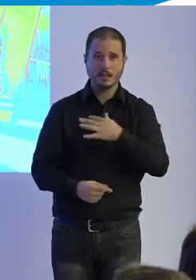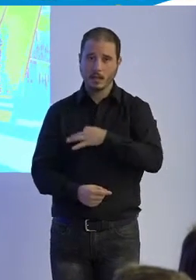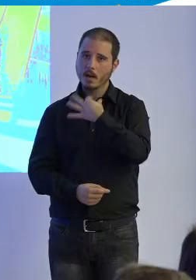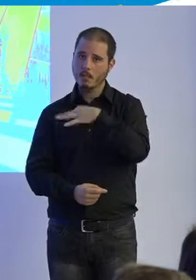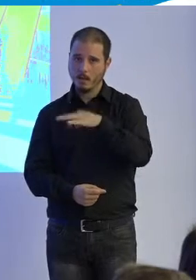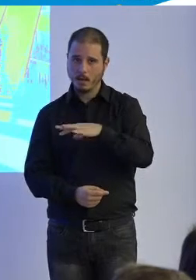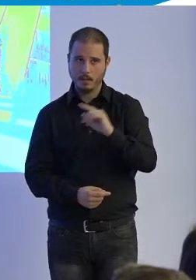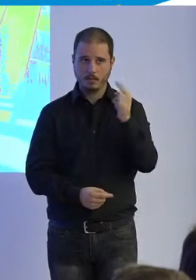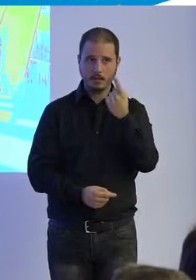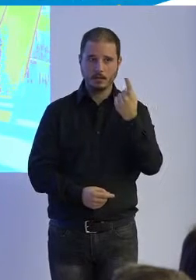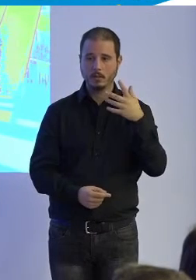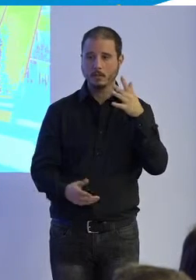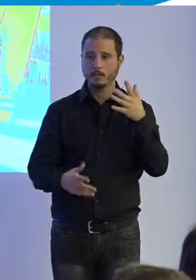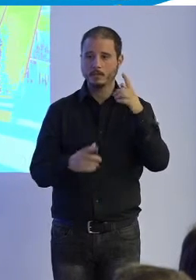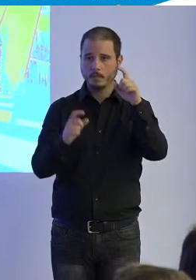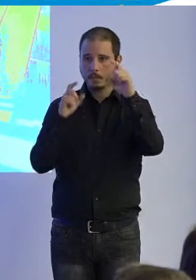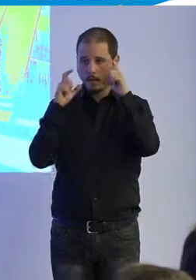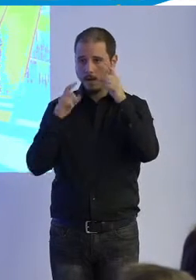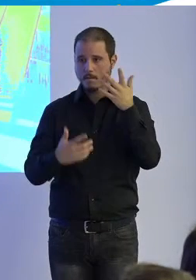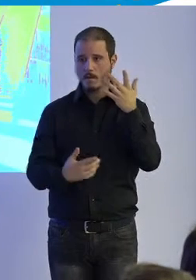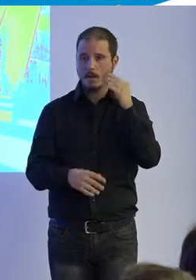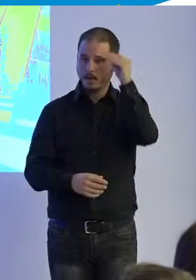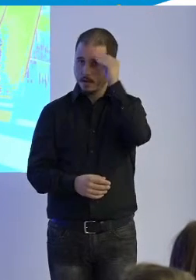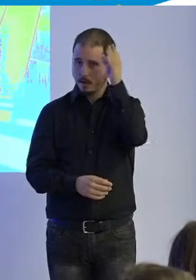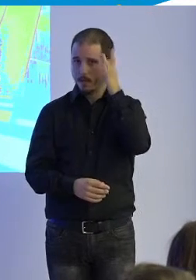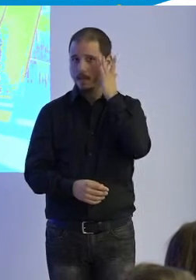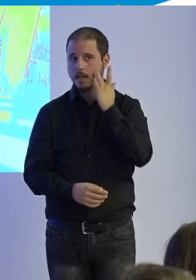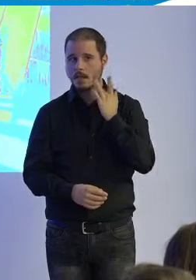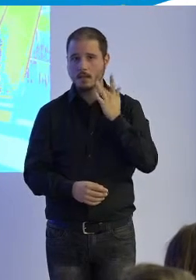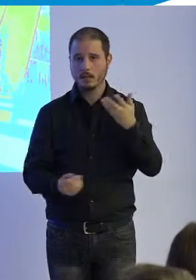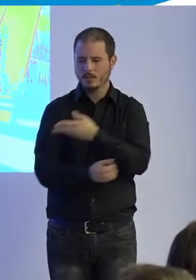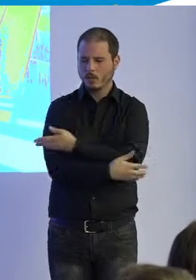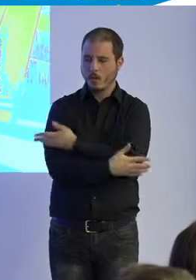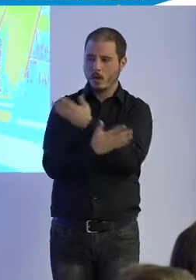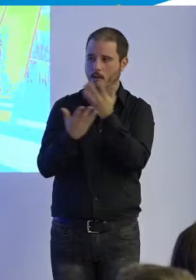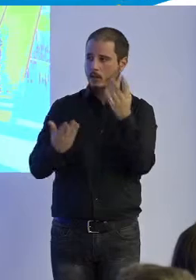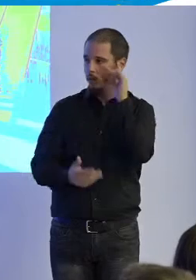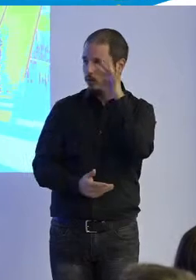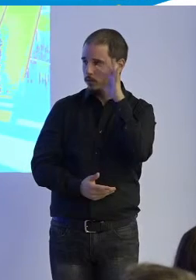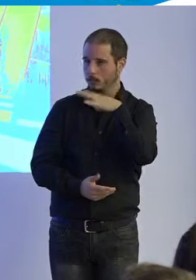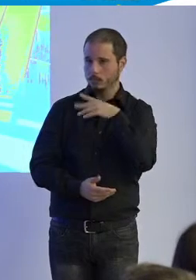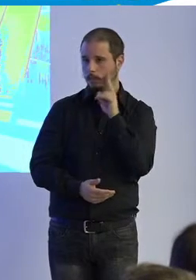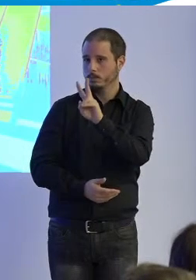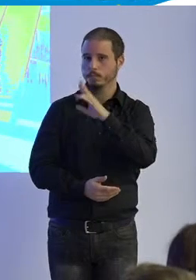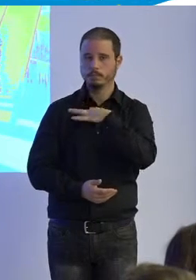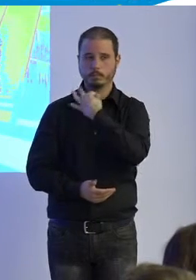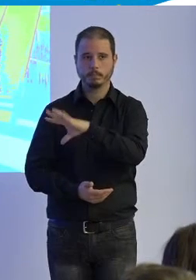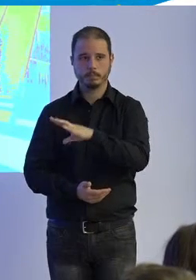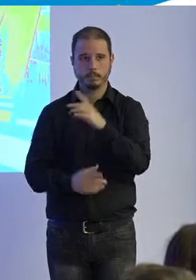desde las gafas puramente realidad virtual, que podemos mostrar cualquier cosa que os imagináis, cualquier cosa,